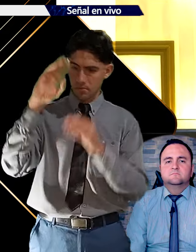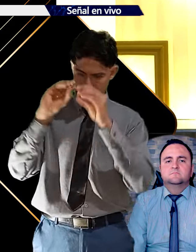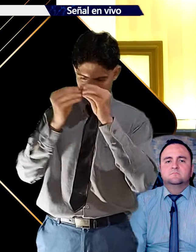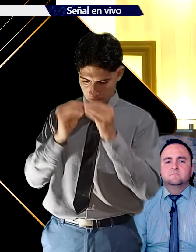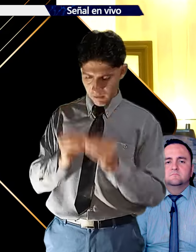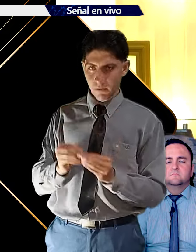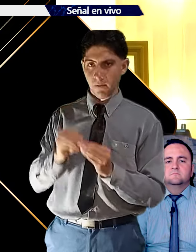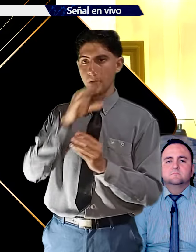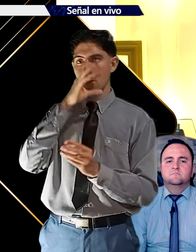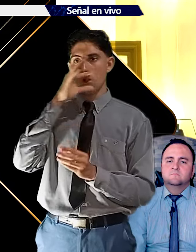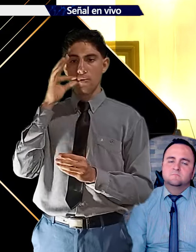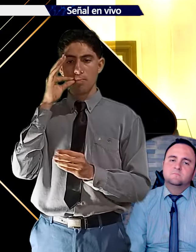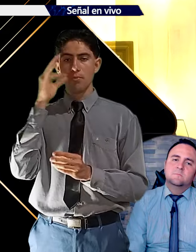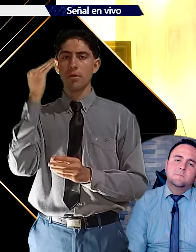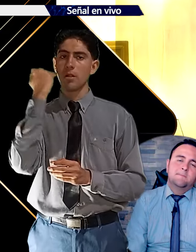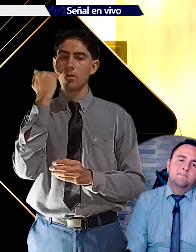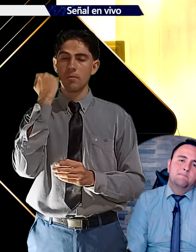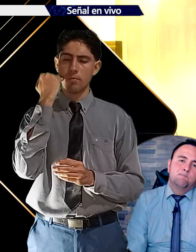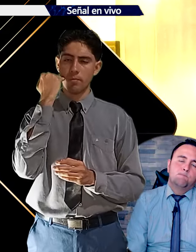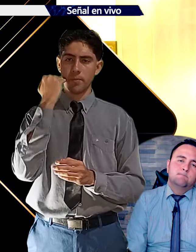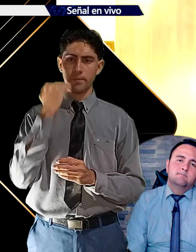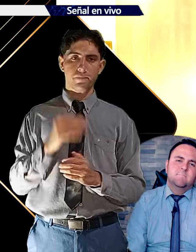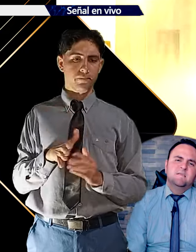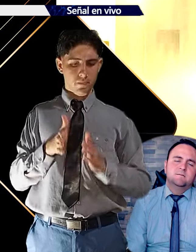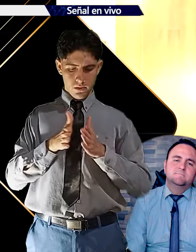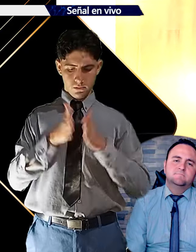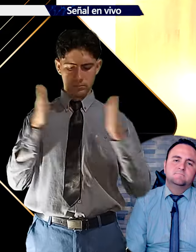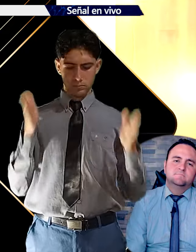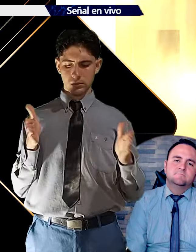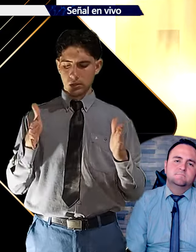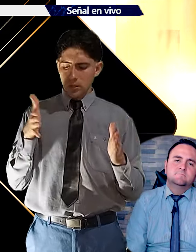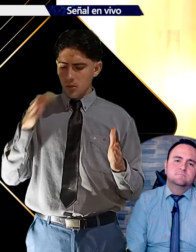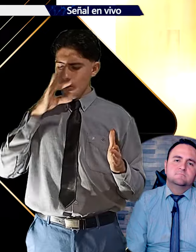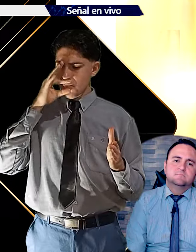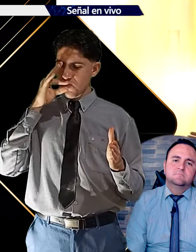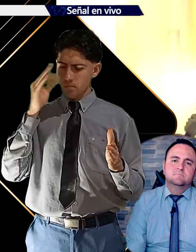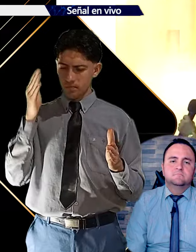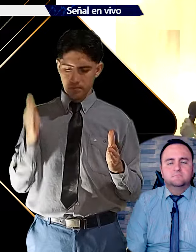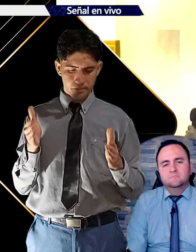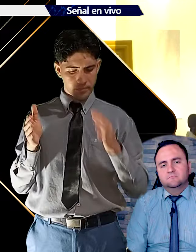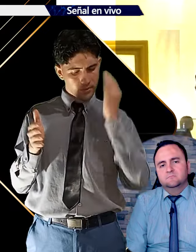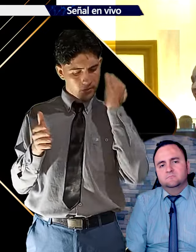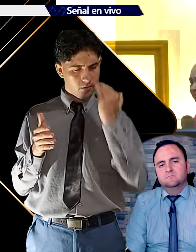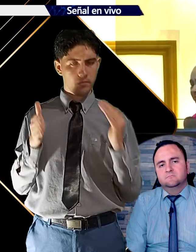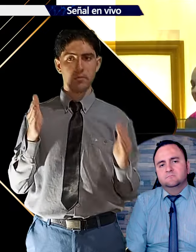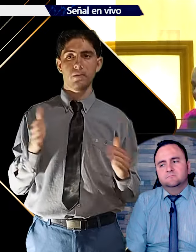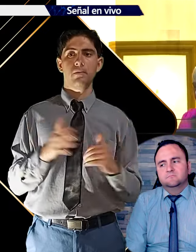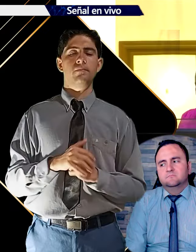dice: varón y hembra los creó Dios y puso una línea divisoria entre lo que es un hombre y una mujer.